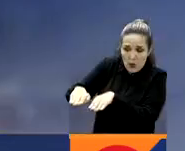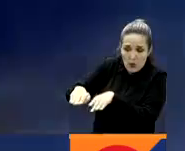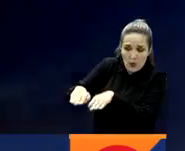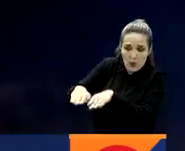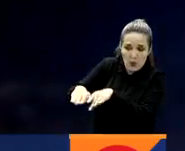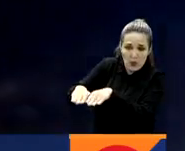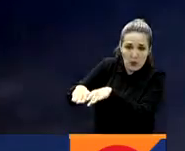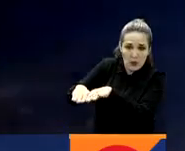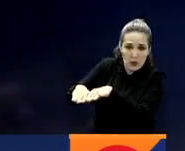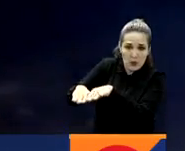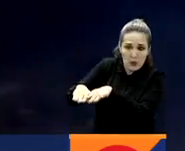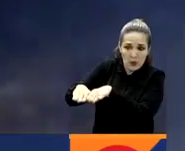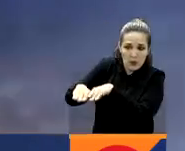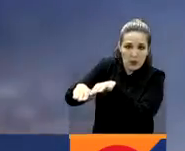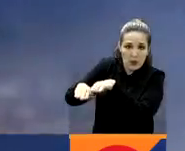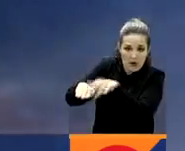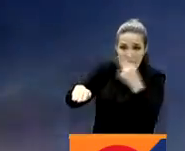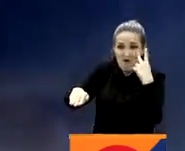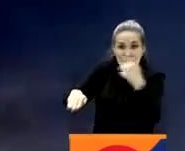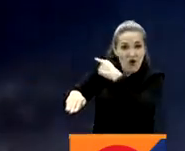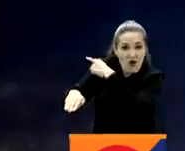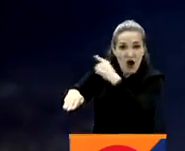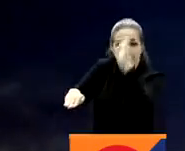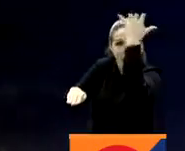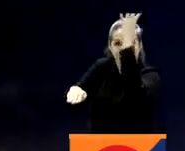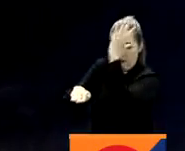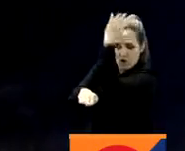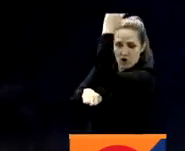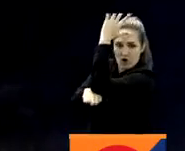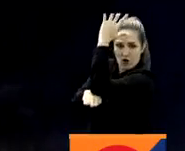se conoce dio alcance observar ese árbol